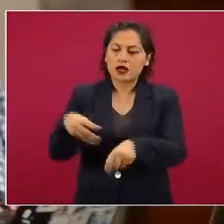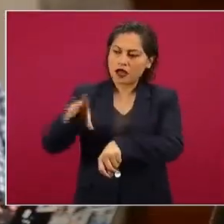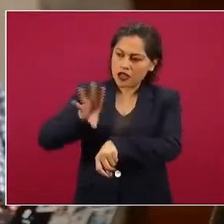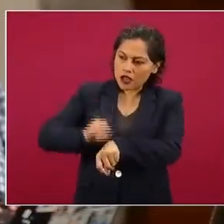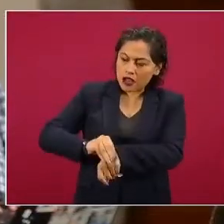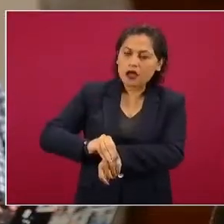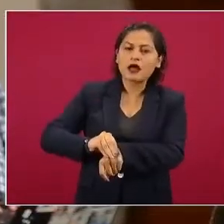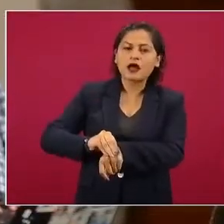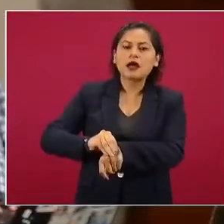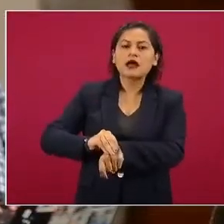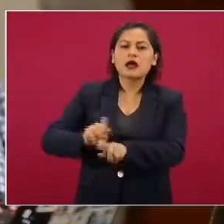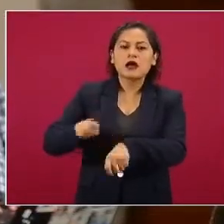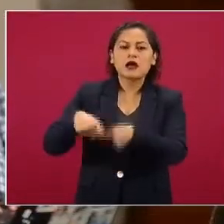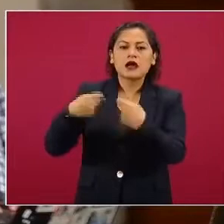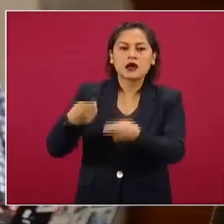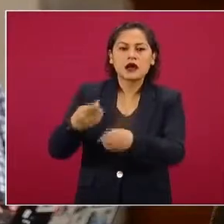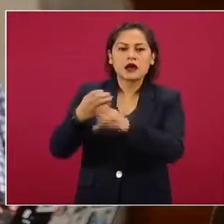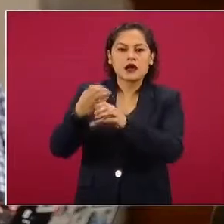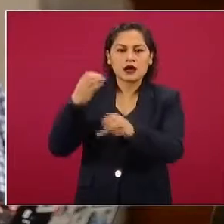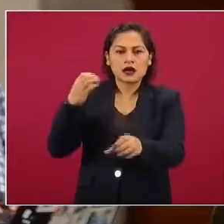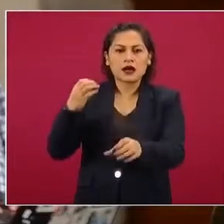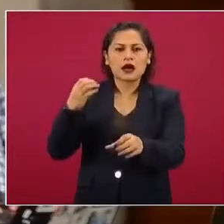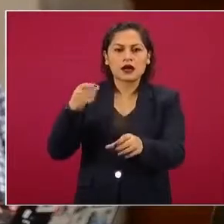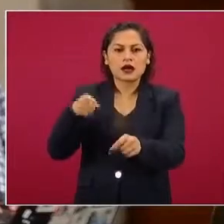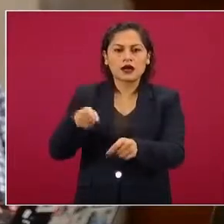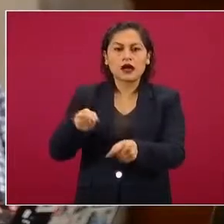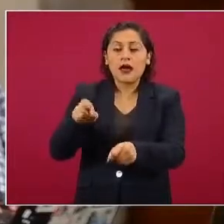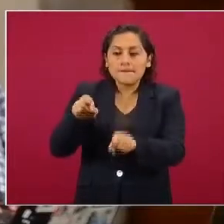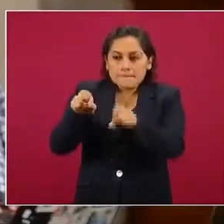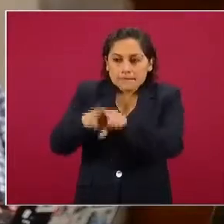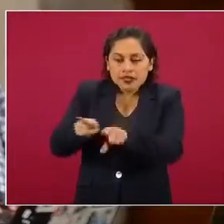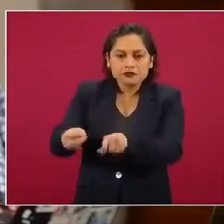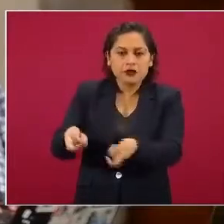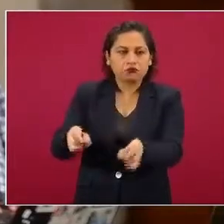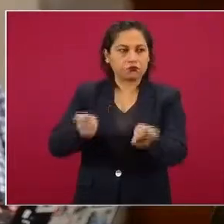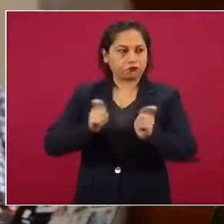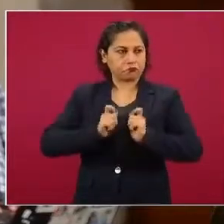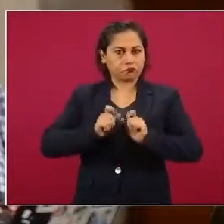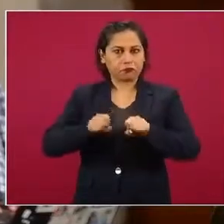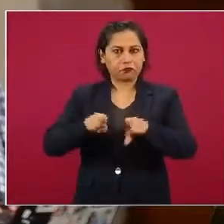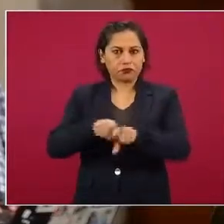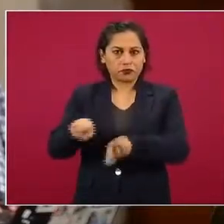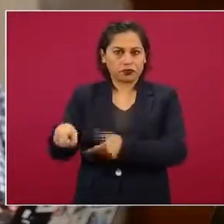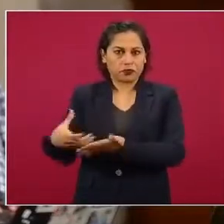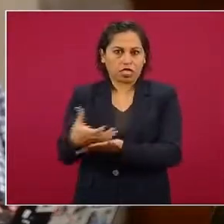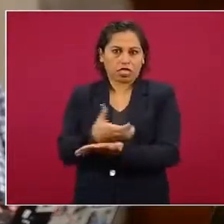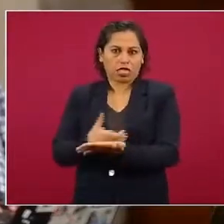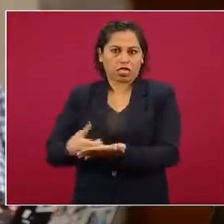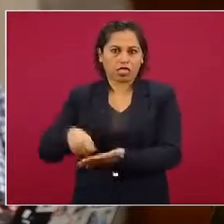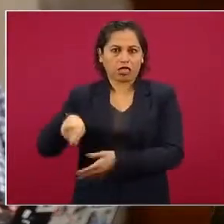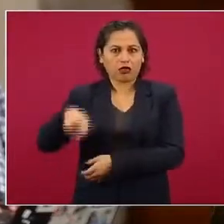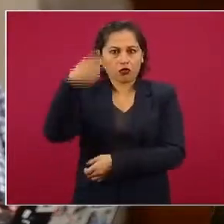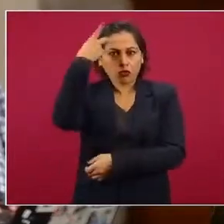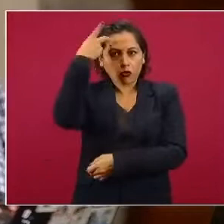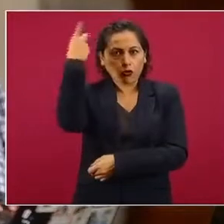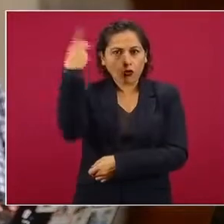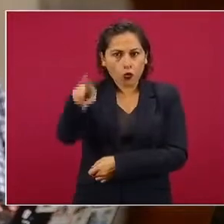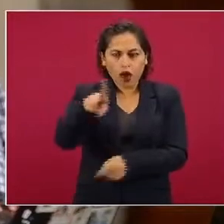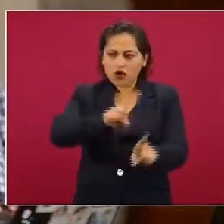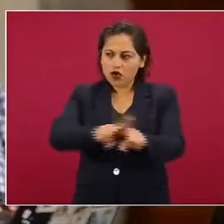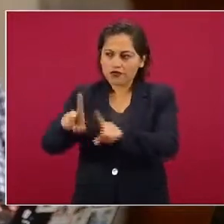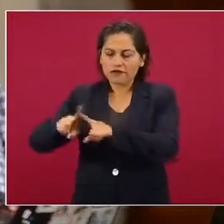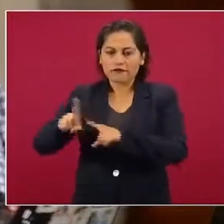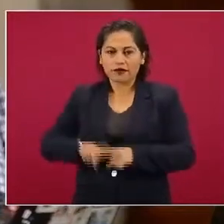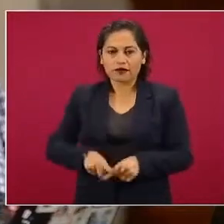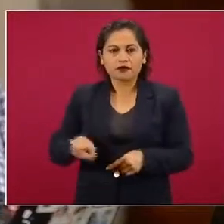concesiones de transporte público que se autoconcesionan. Ellos ya son millonarios, son dueños de todo. Y bueno, no le